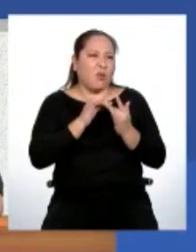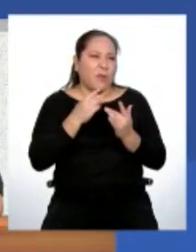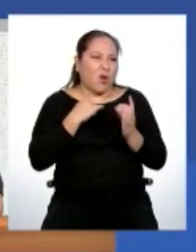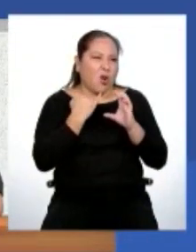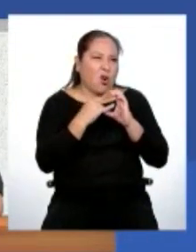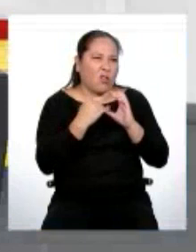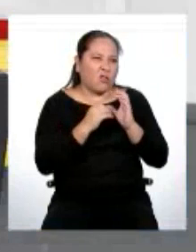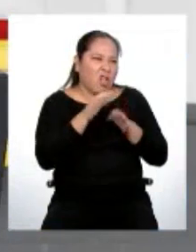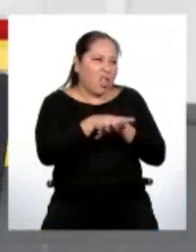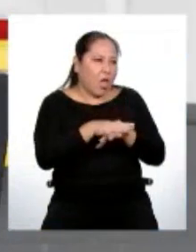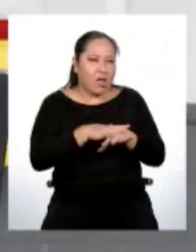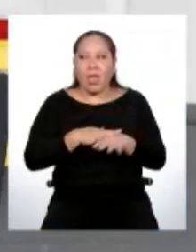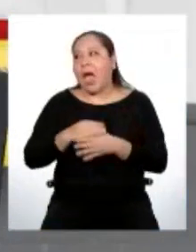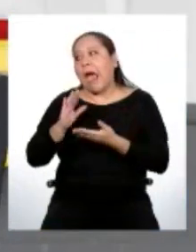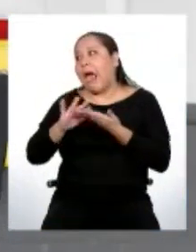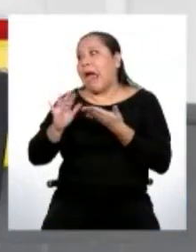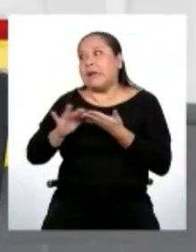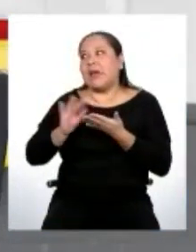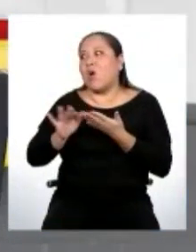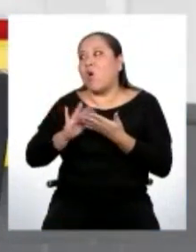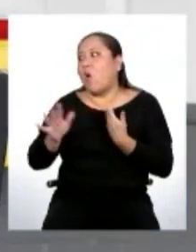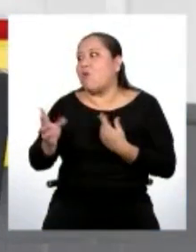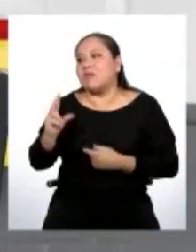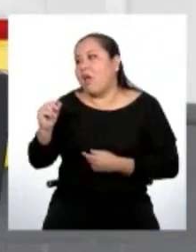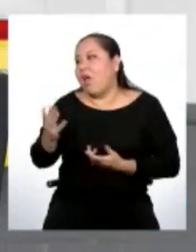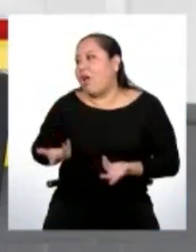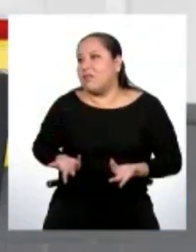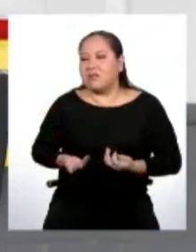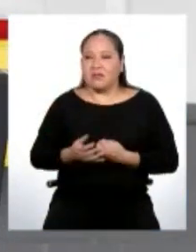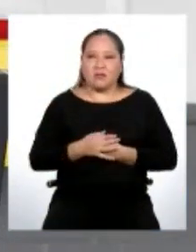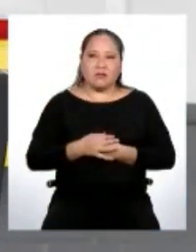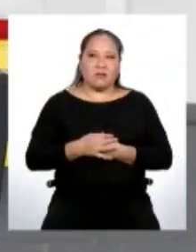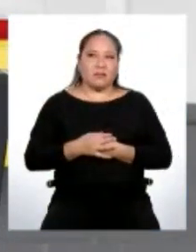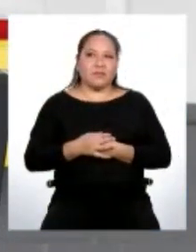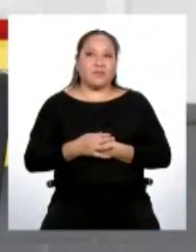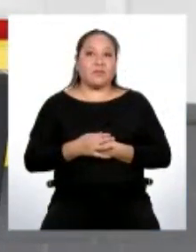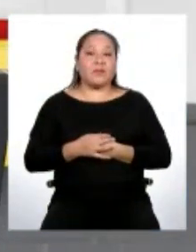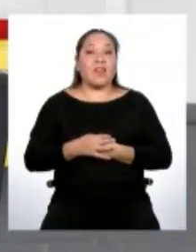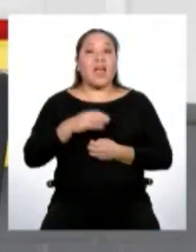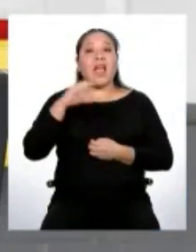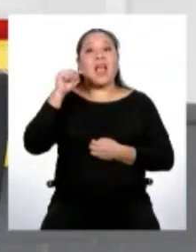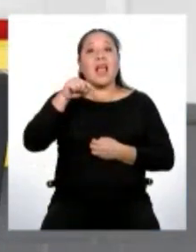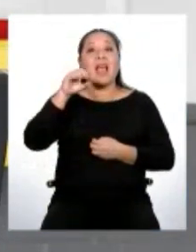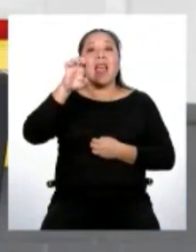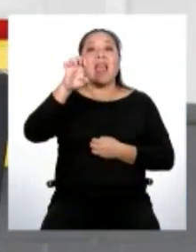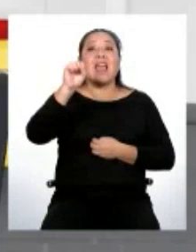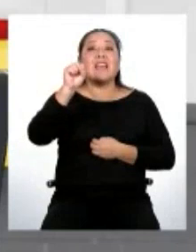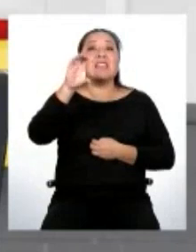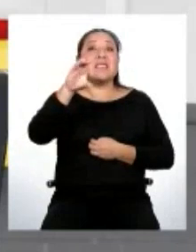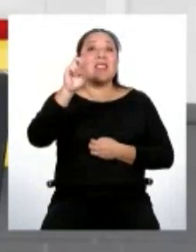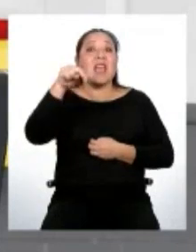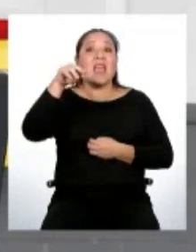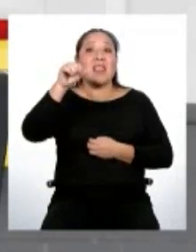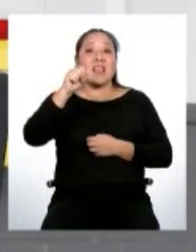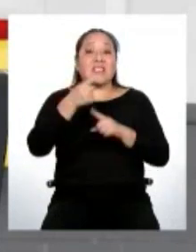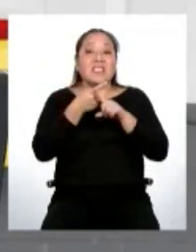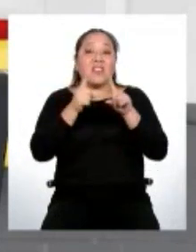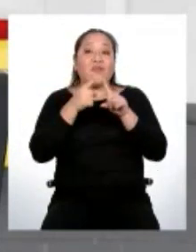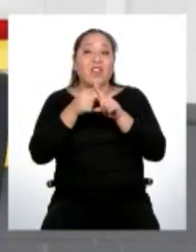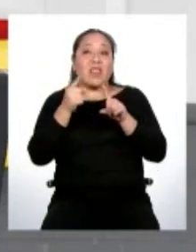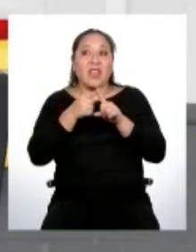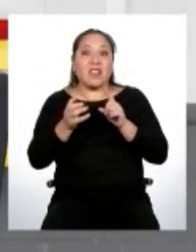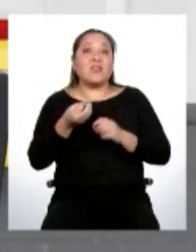lenta. Excusas, Yaremis, excusas nada más. Las escenas se distinguen